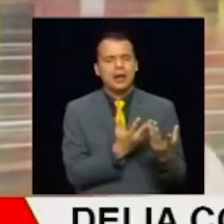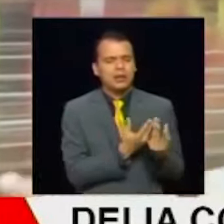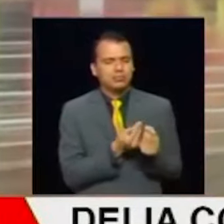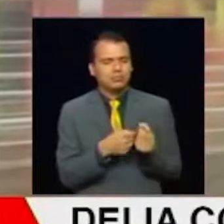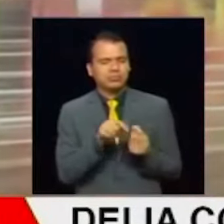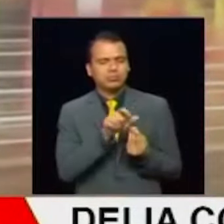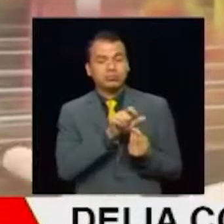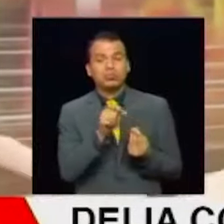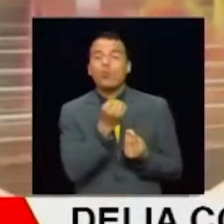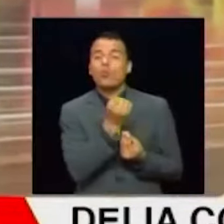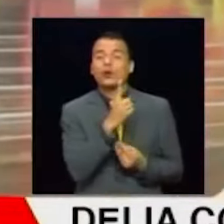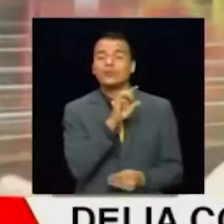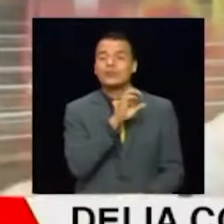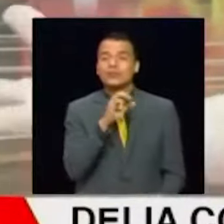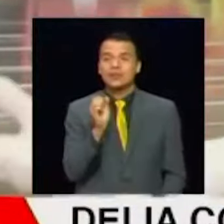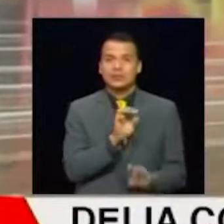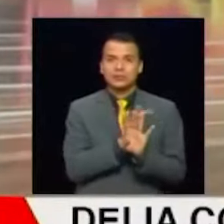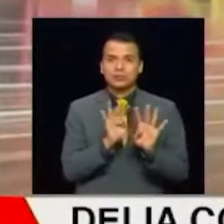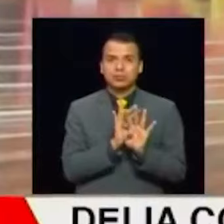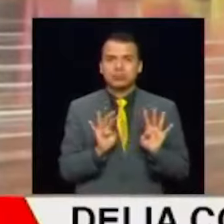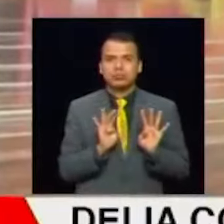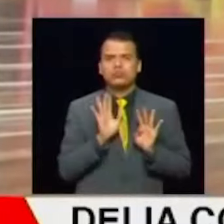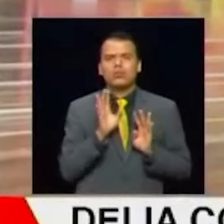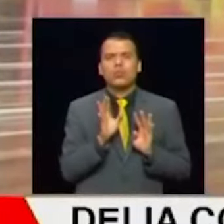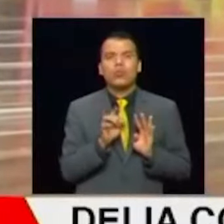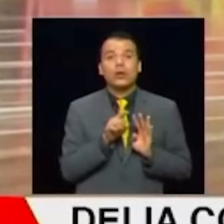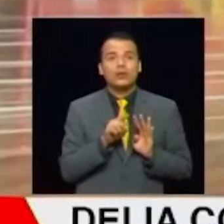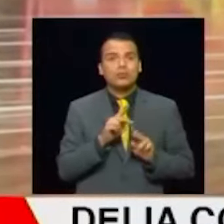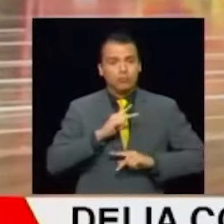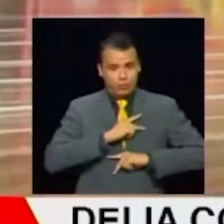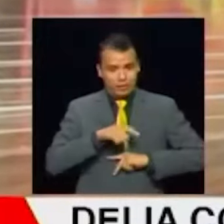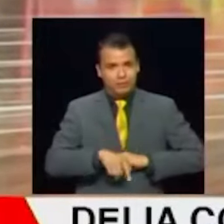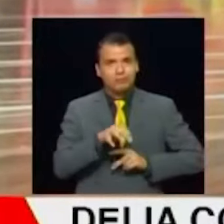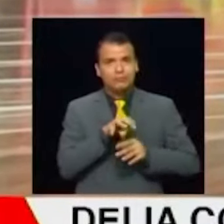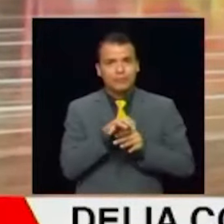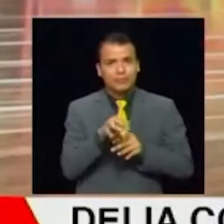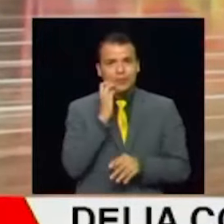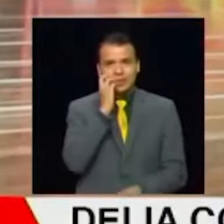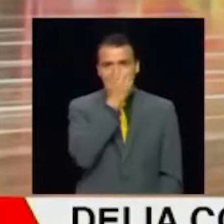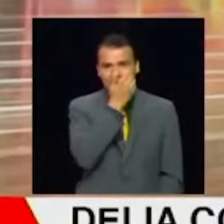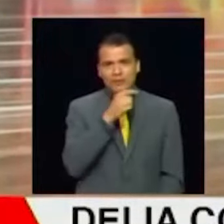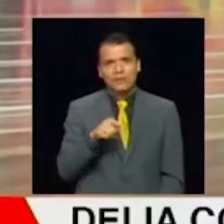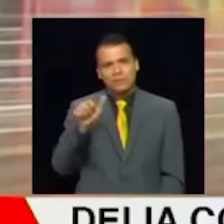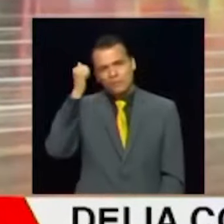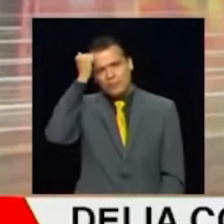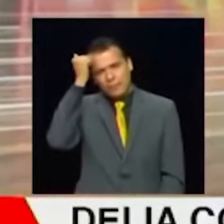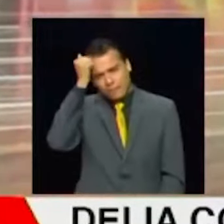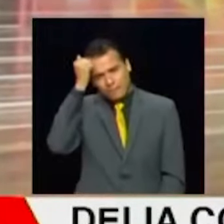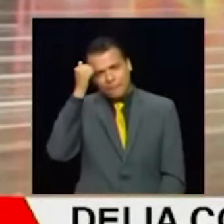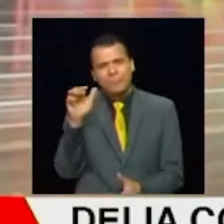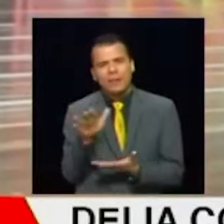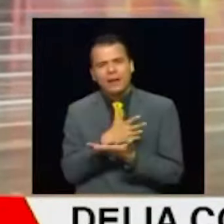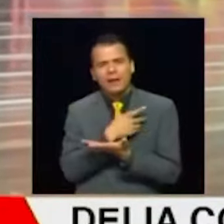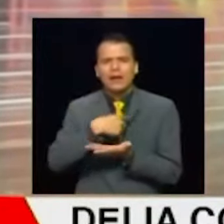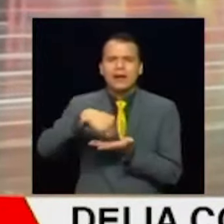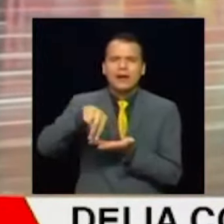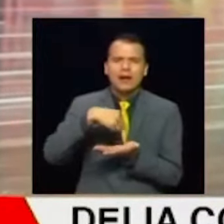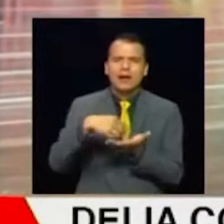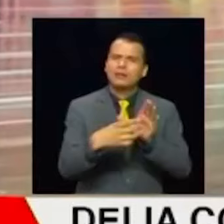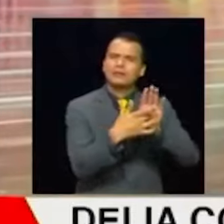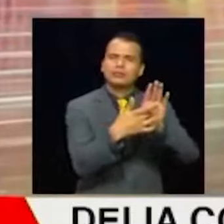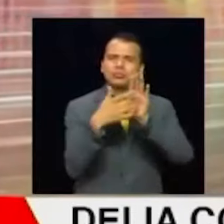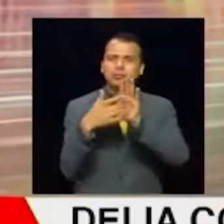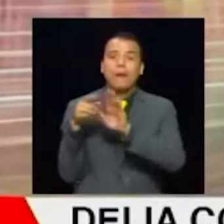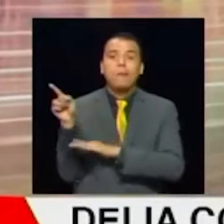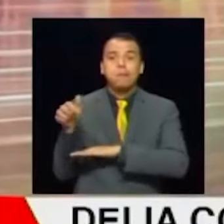escena, obviamente ginebrinos de acá de la región, con sus maestros de canto, de danza y por supuesto el